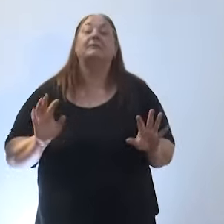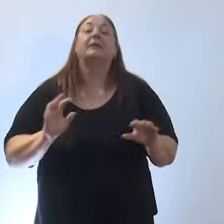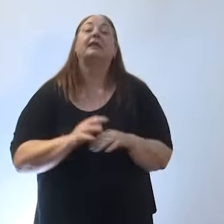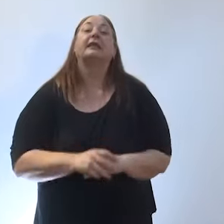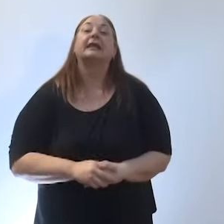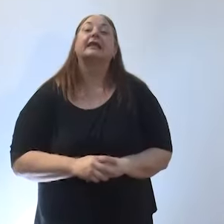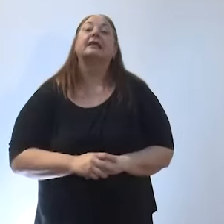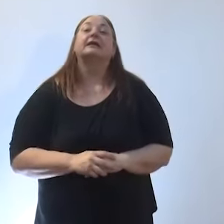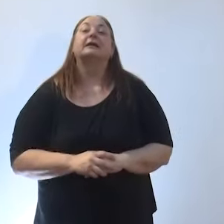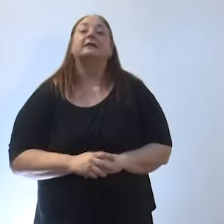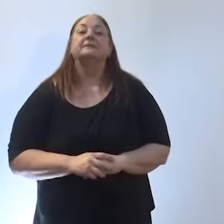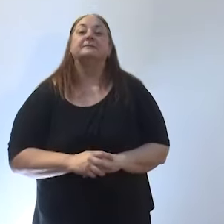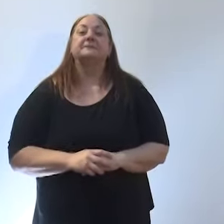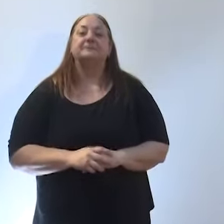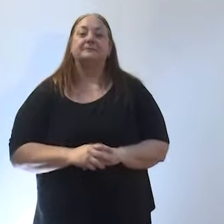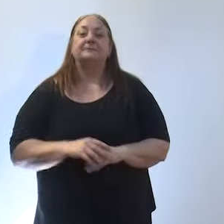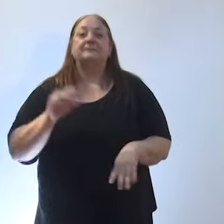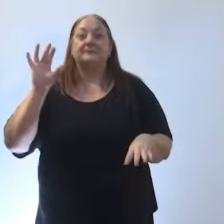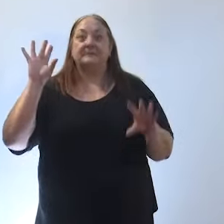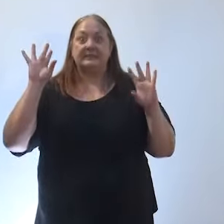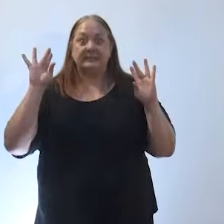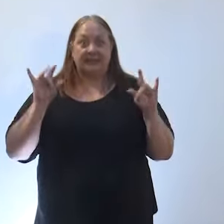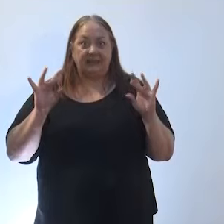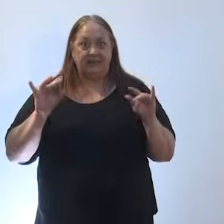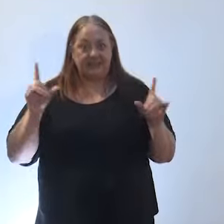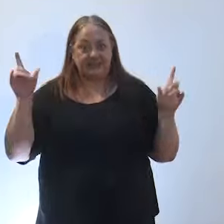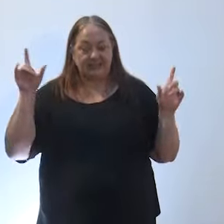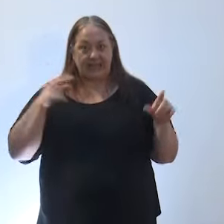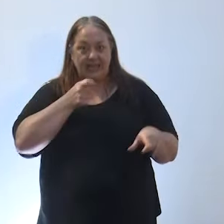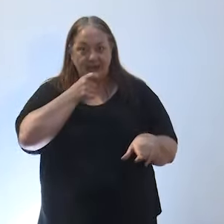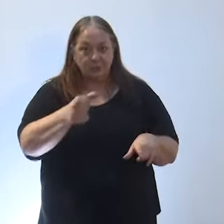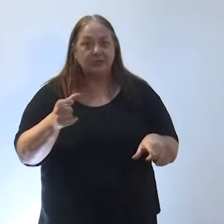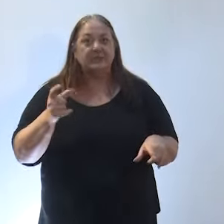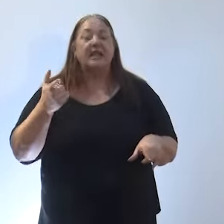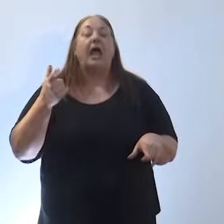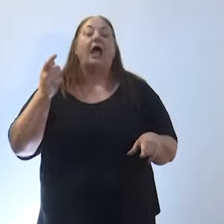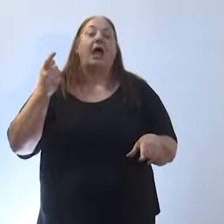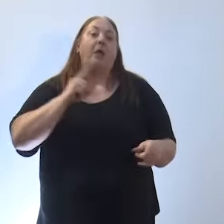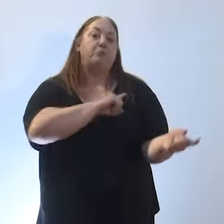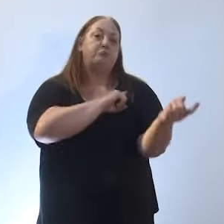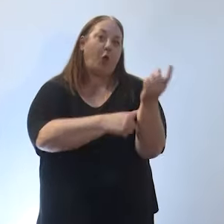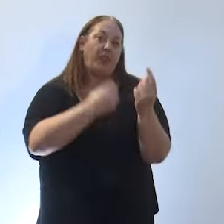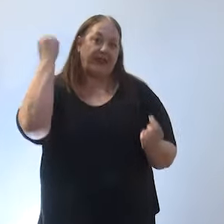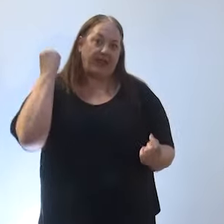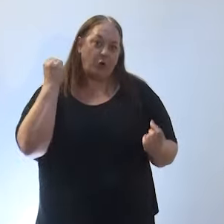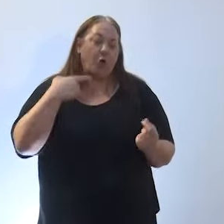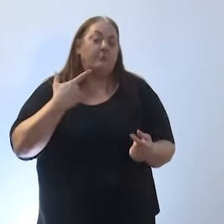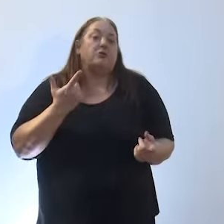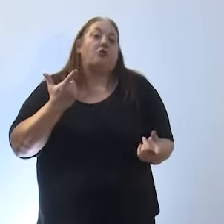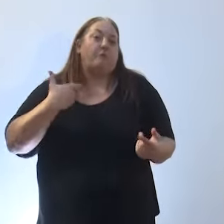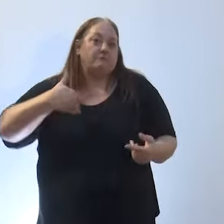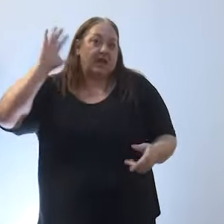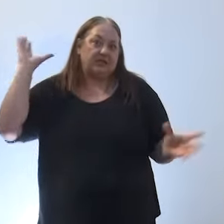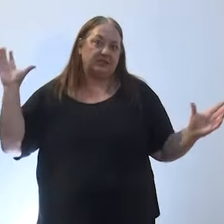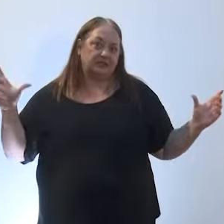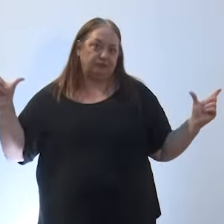Pablo más complejo poder económico Obviamente el poder económico cada vez está más concentrado